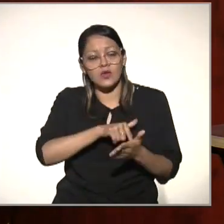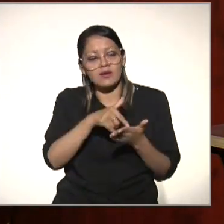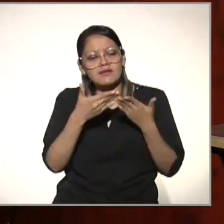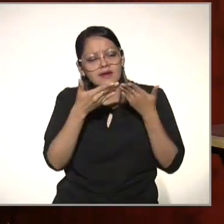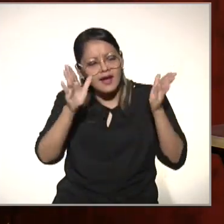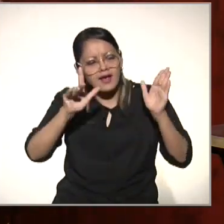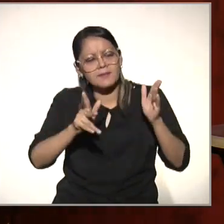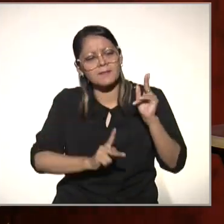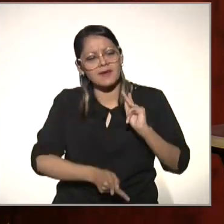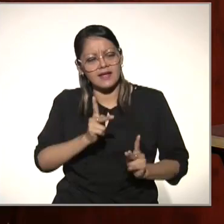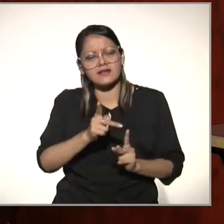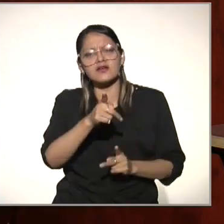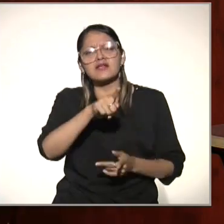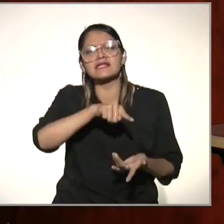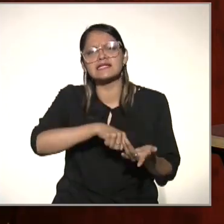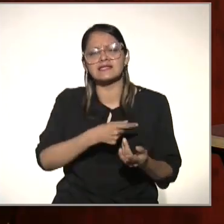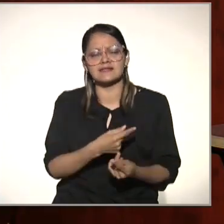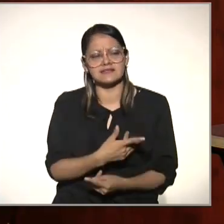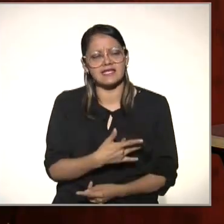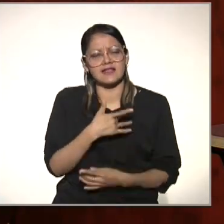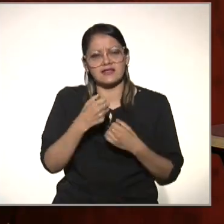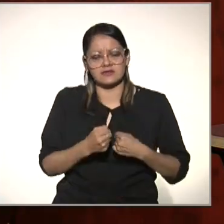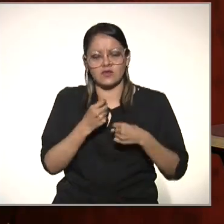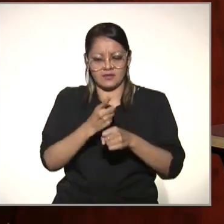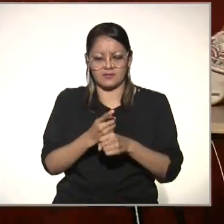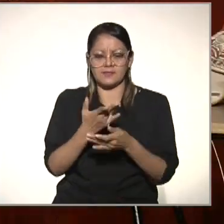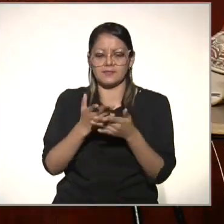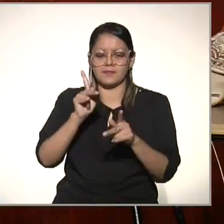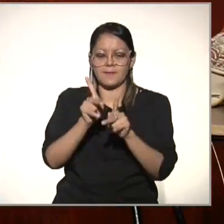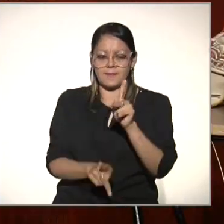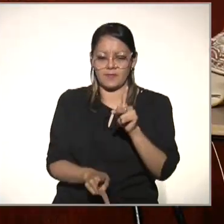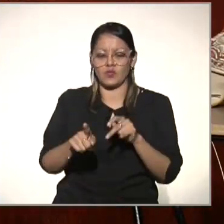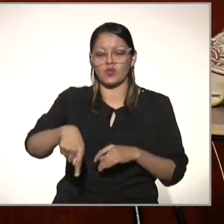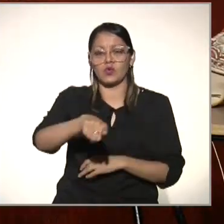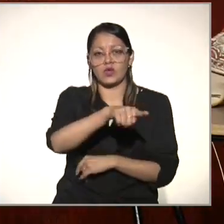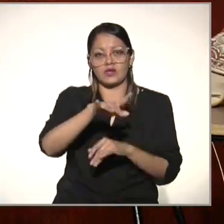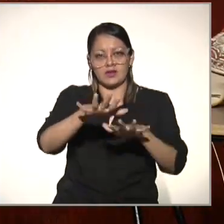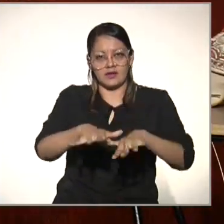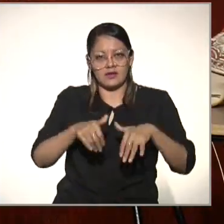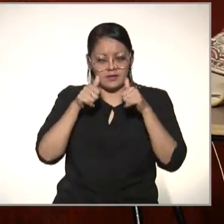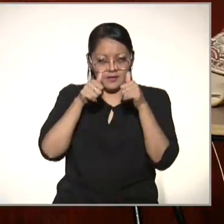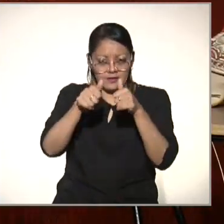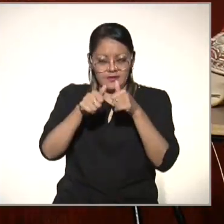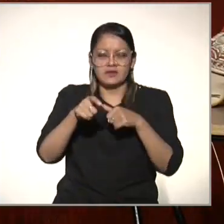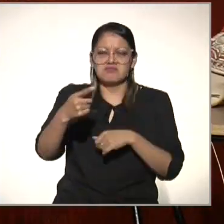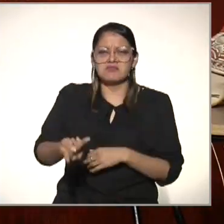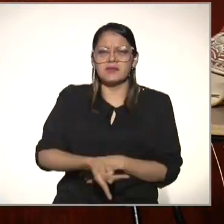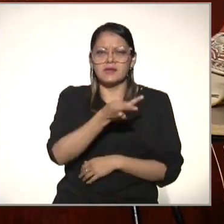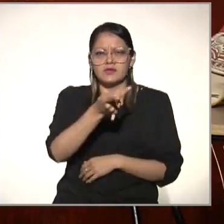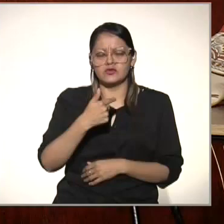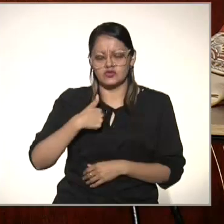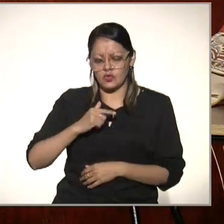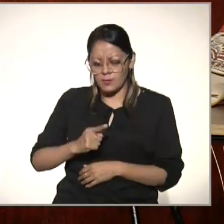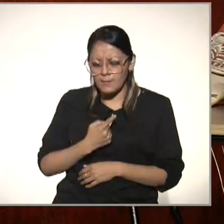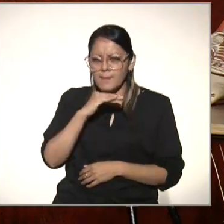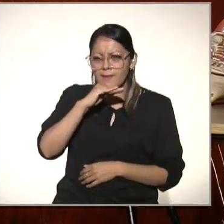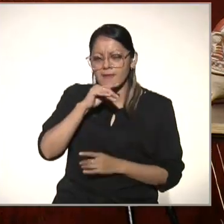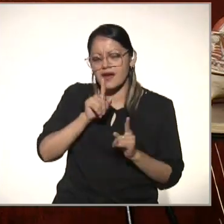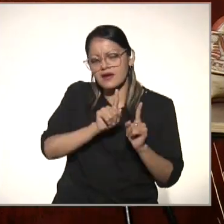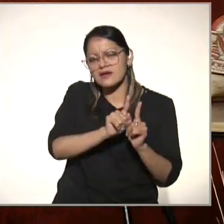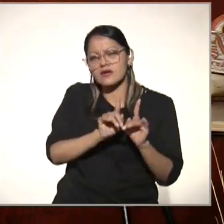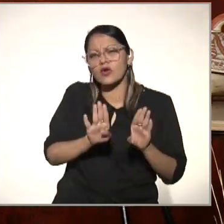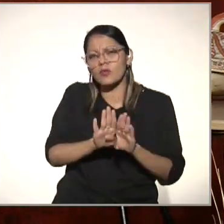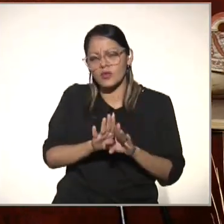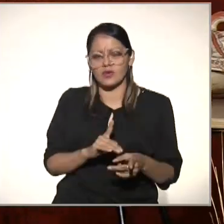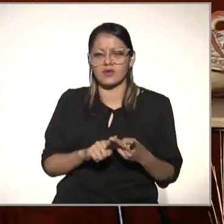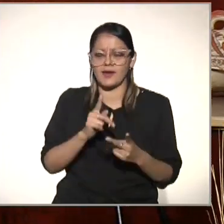que ese espacio sea de seguridad para manifestarlo, ¿no? Vamos a ir a una pausa, pero quiero que la audiencia se quede con esta pregunta. ¿Qué tipo de mamá quiere ser? ¿Qué tipo de papá